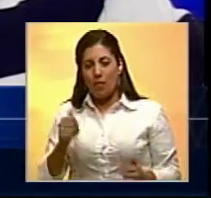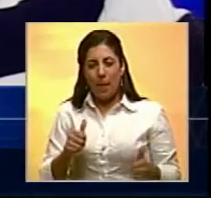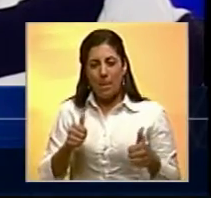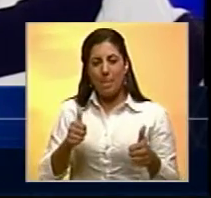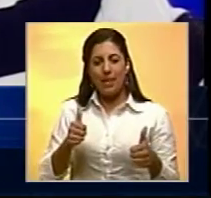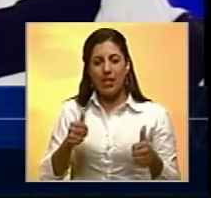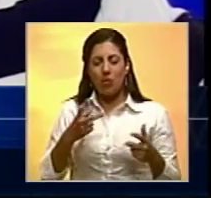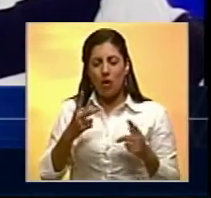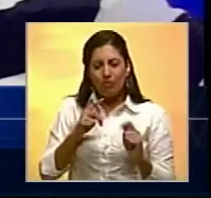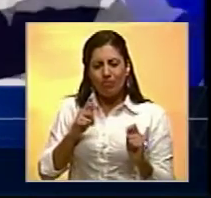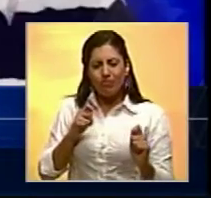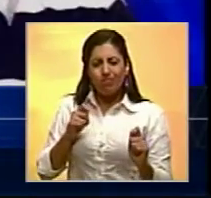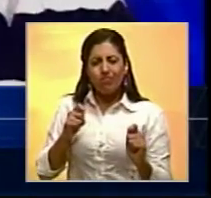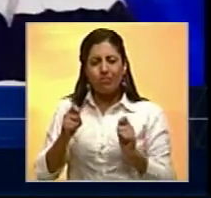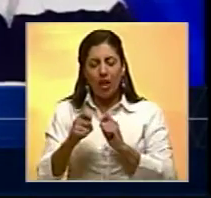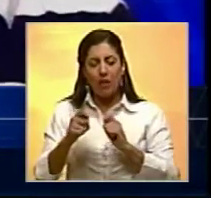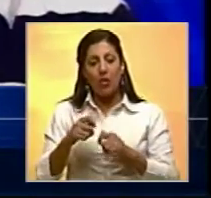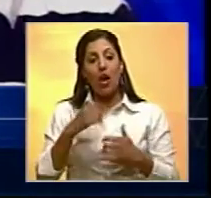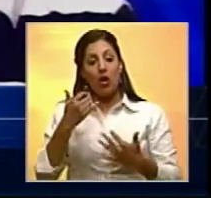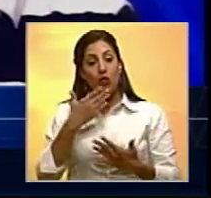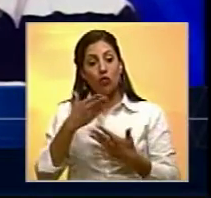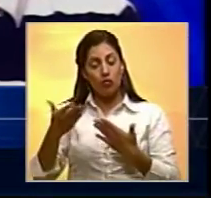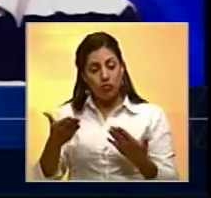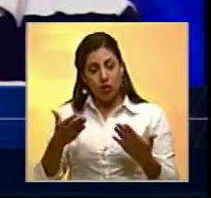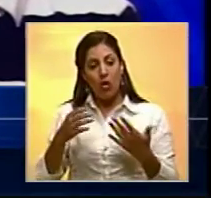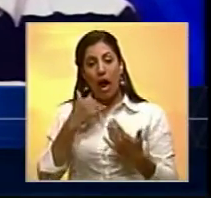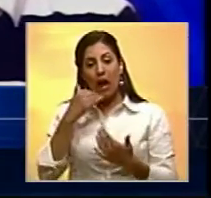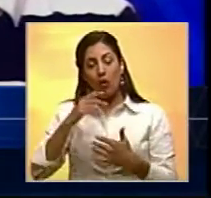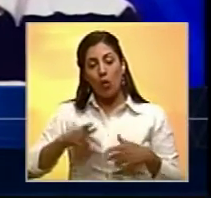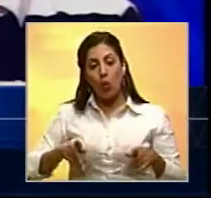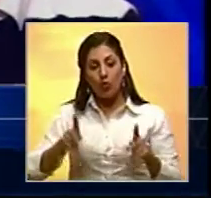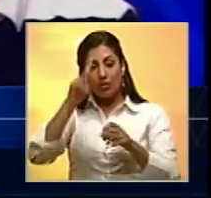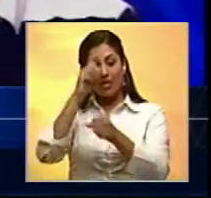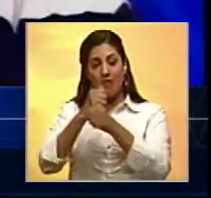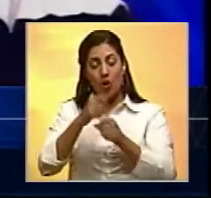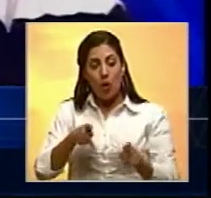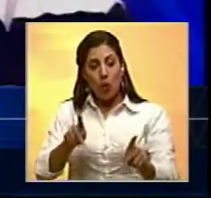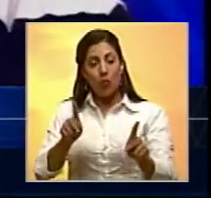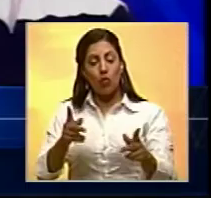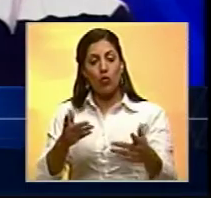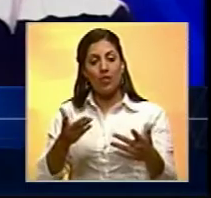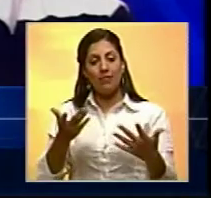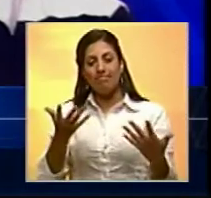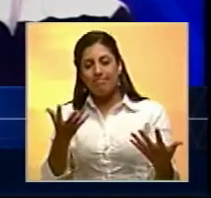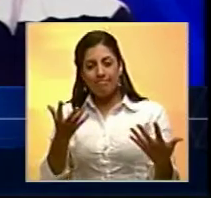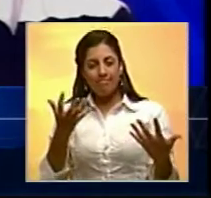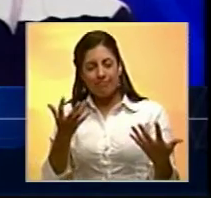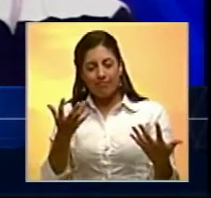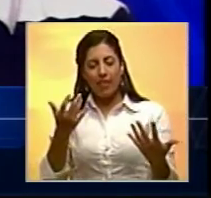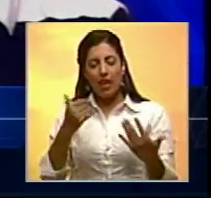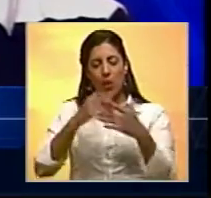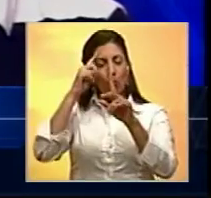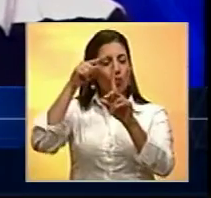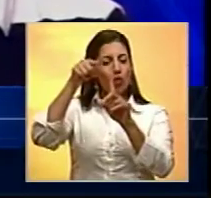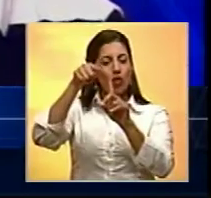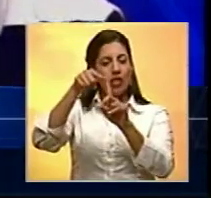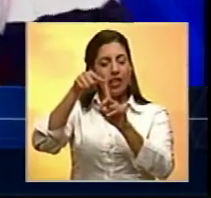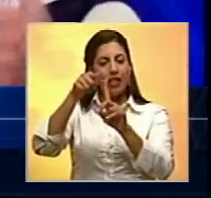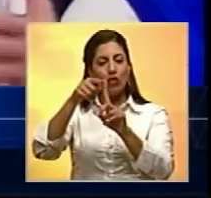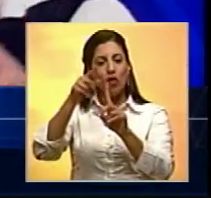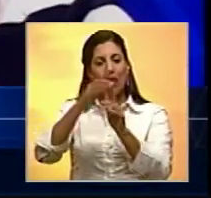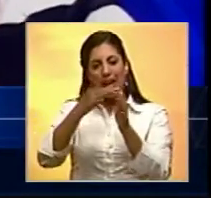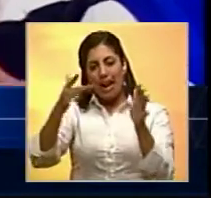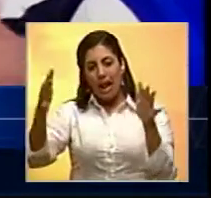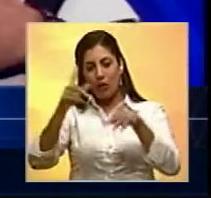ver unos cambios de actitudes. Básicamente ofreciéndoles una oportunidad de trabajo, una oportunidad de proyectarse a